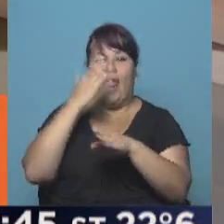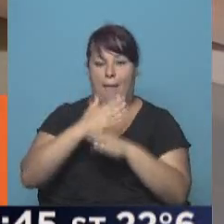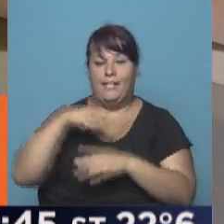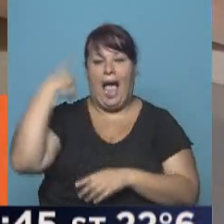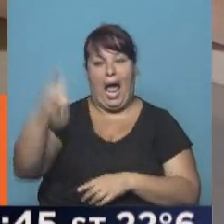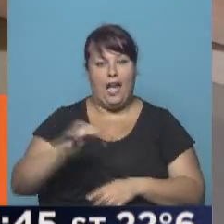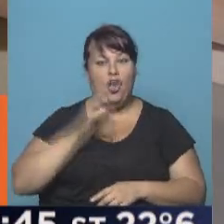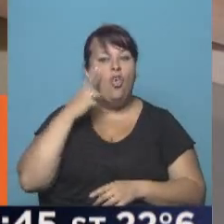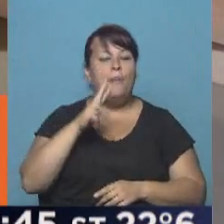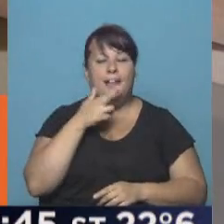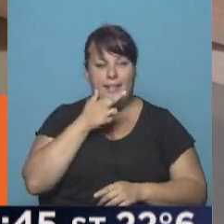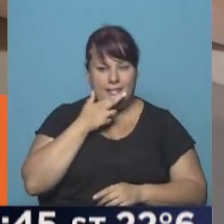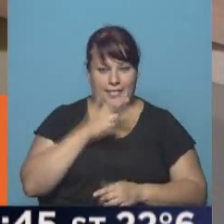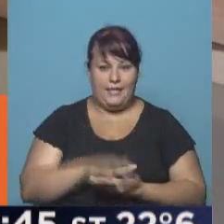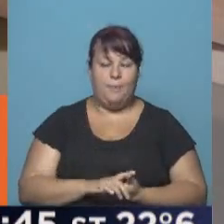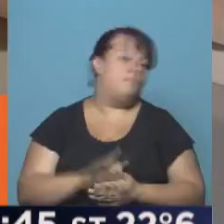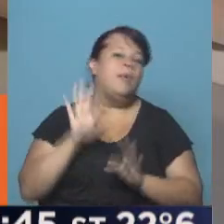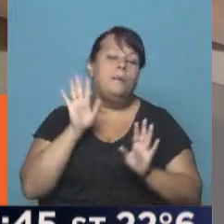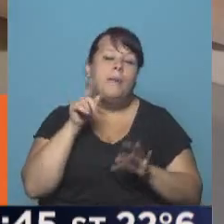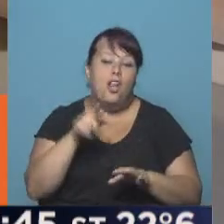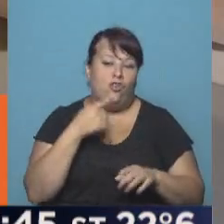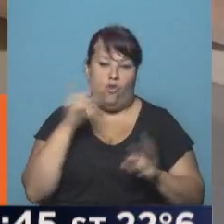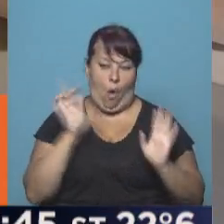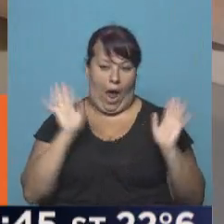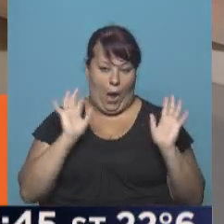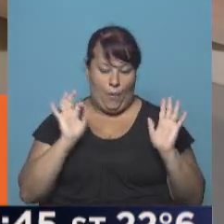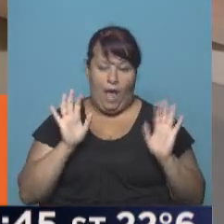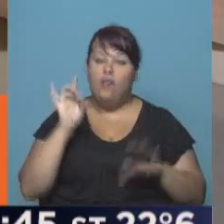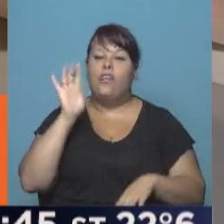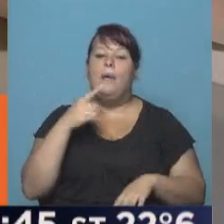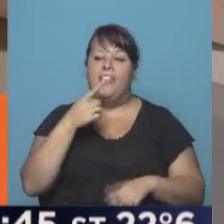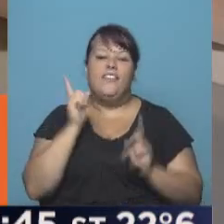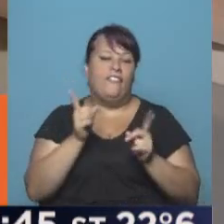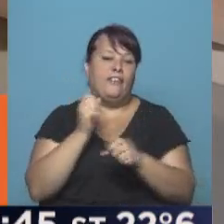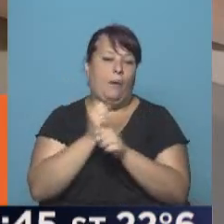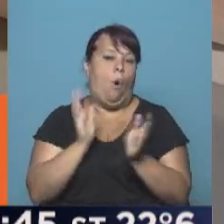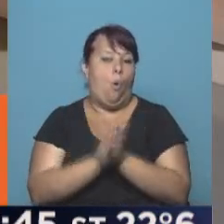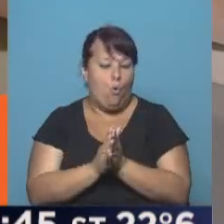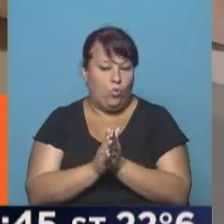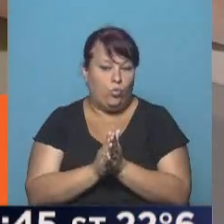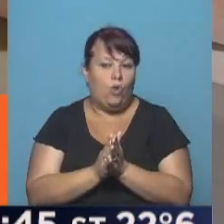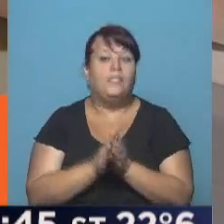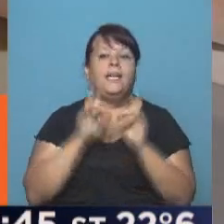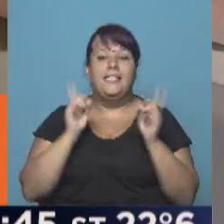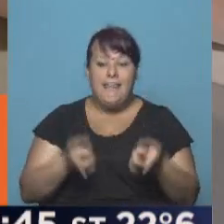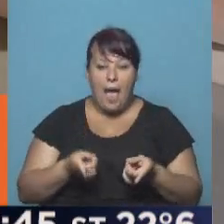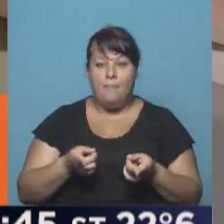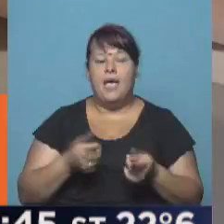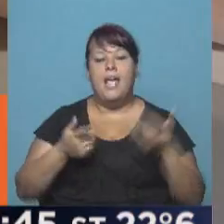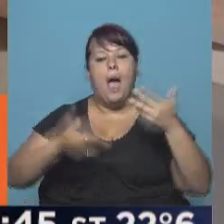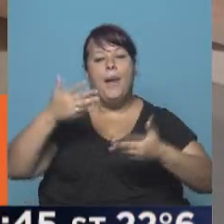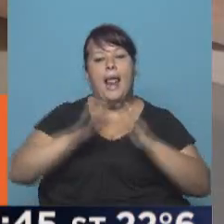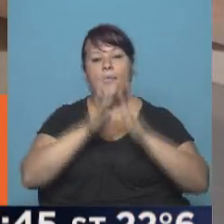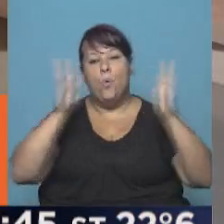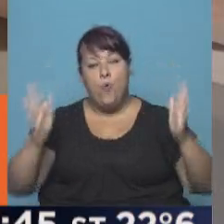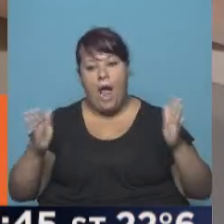año 2017, pero de eso no hablaron nada, dijeron que van a seguir trabajando juntos e hicieron además un balance del